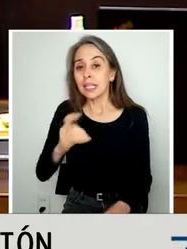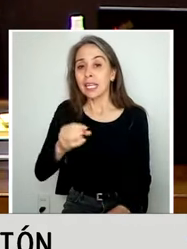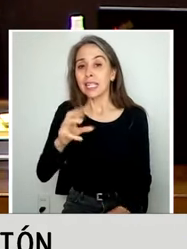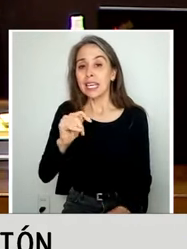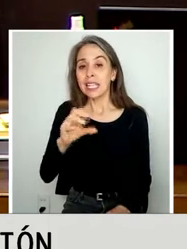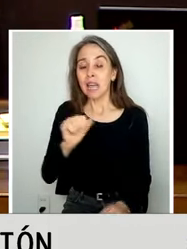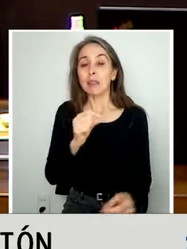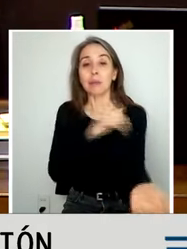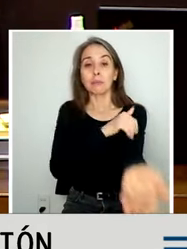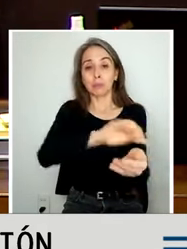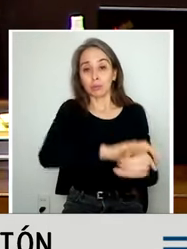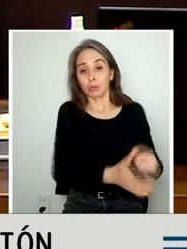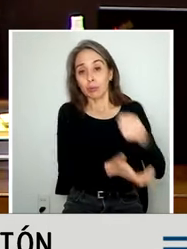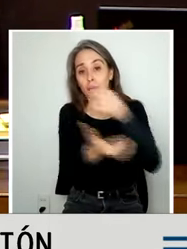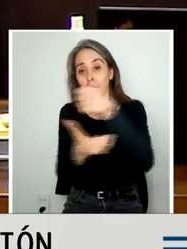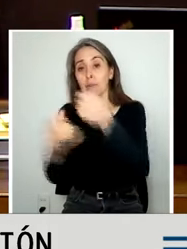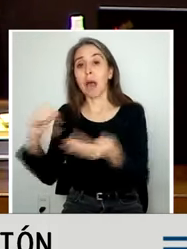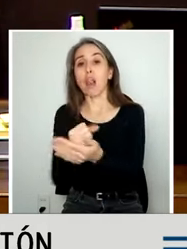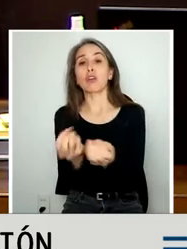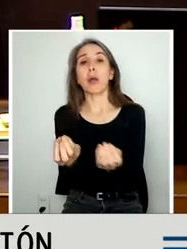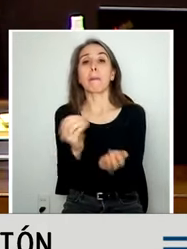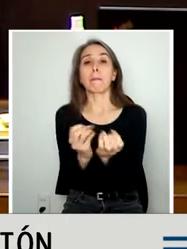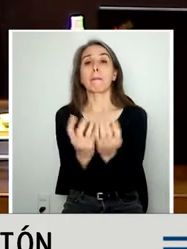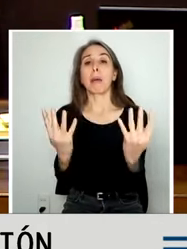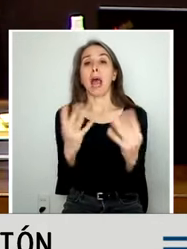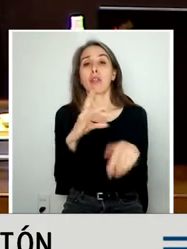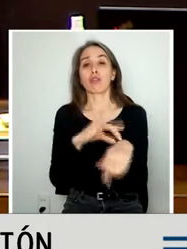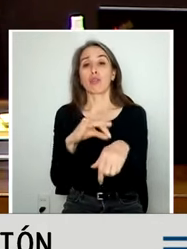objetivo en votación